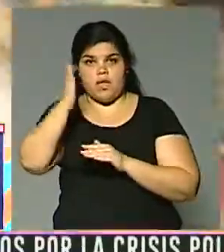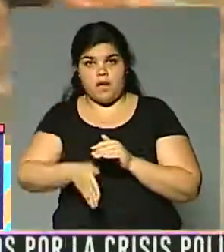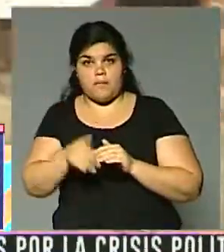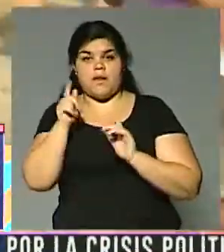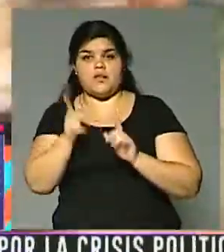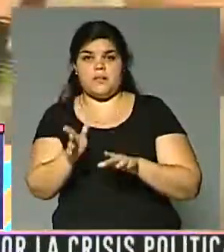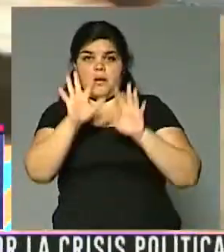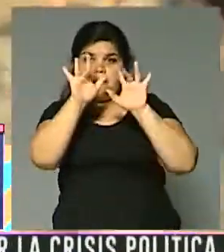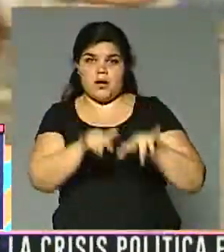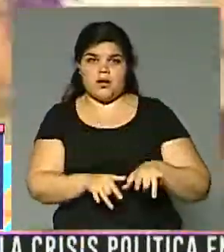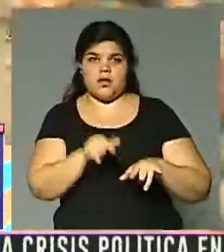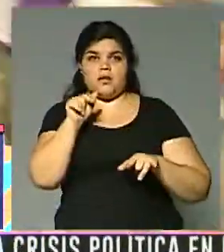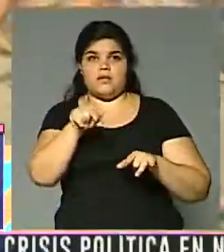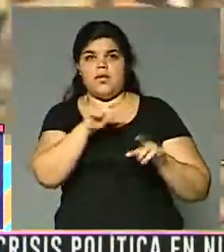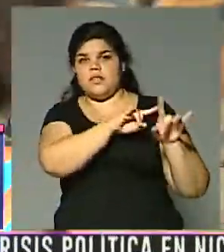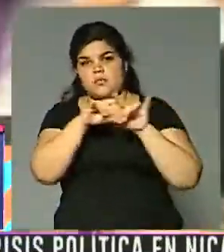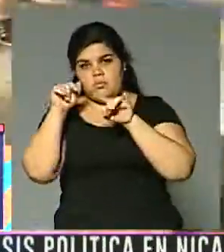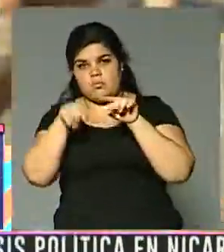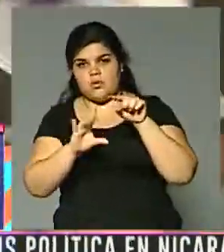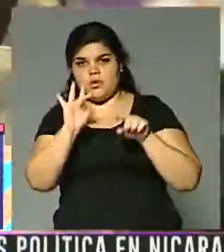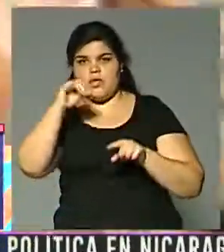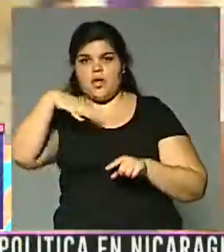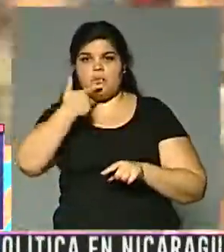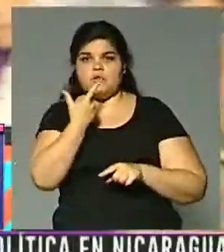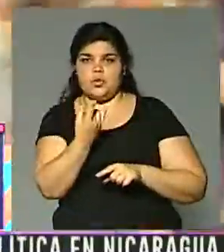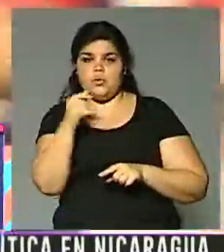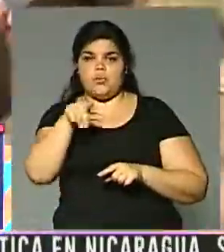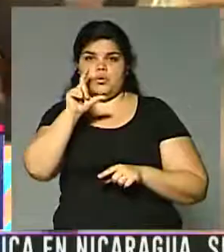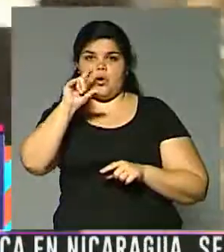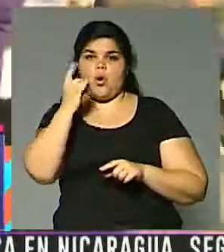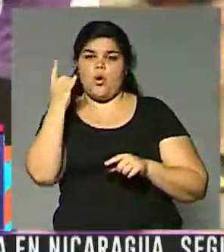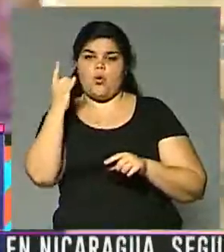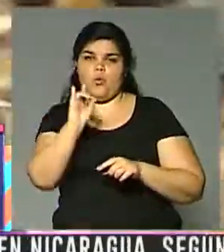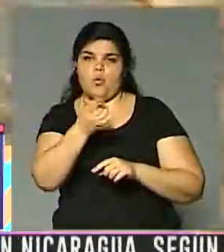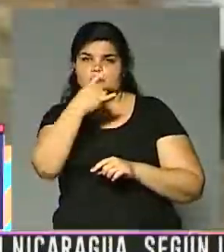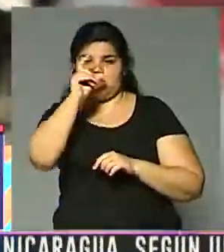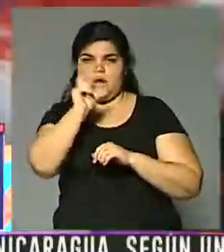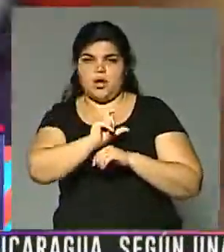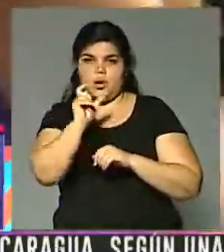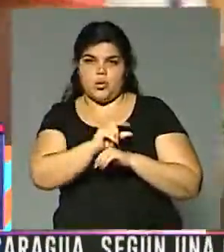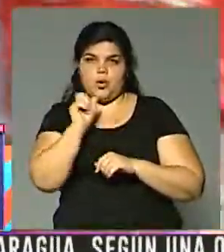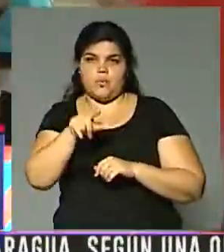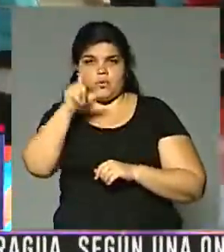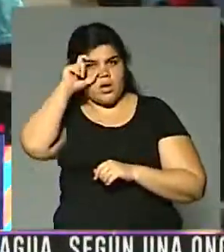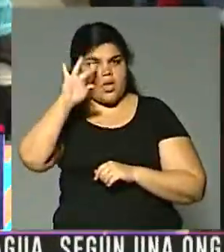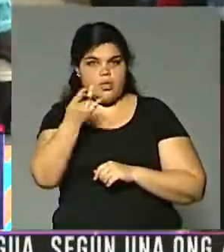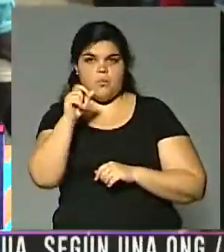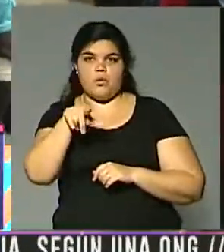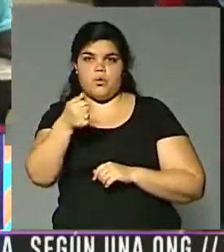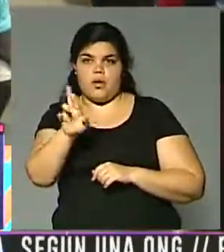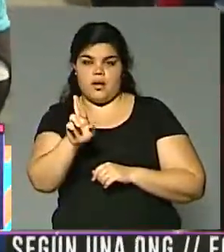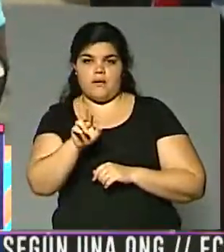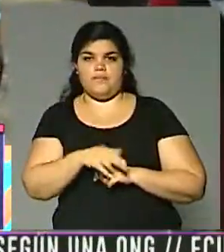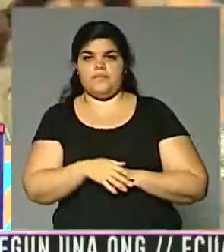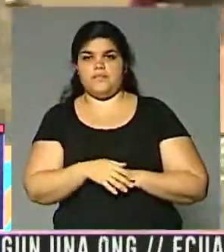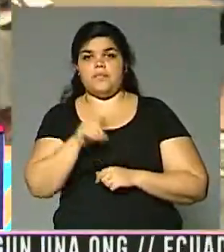de la página www puntos dan su punto un cuyo punto edu.ar así que les dejo esas dos oportunidades